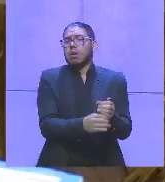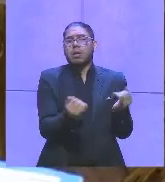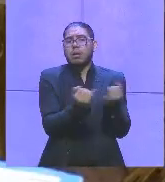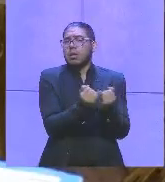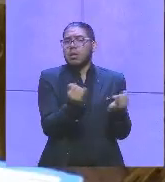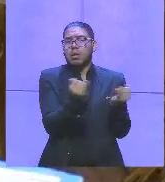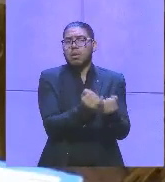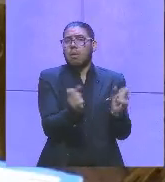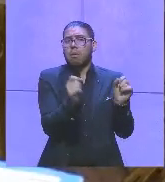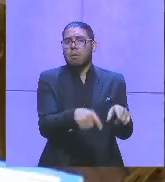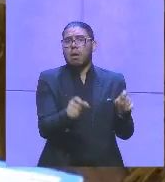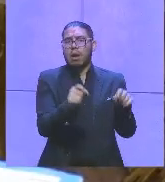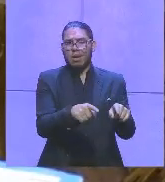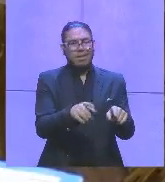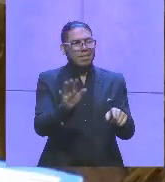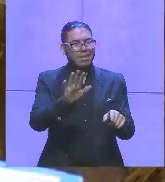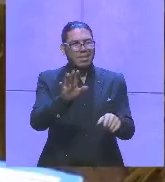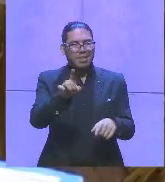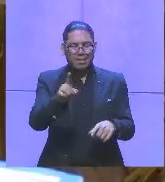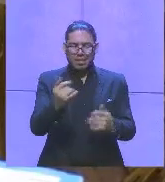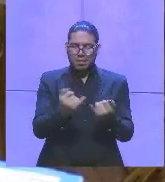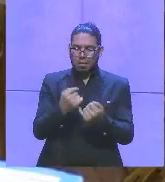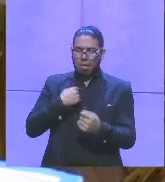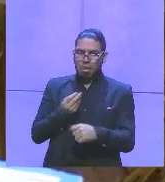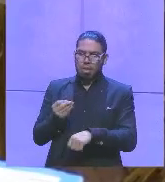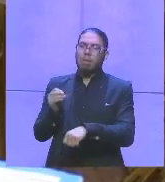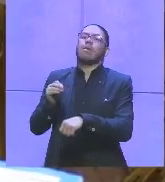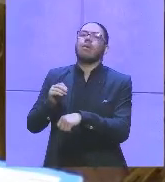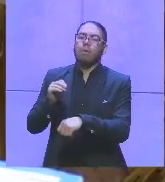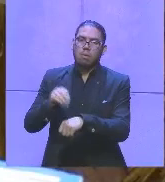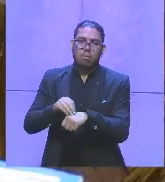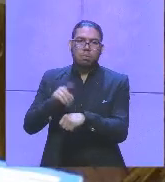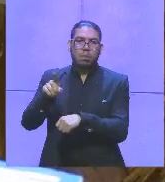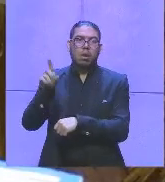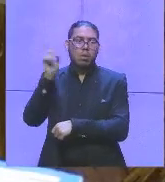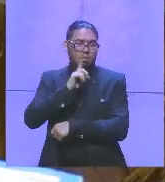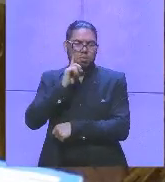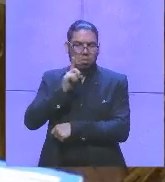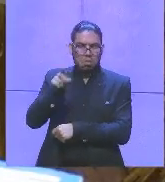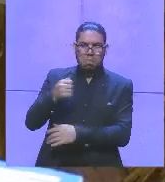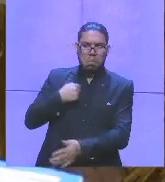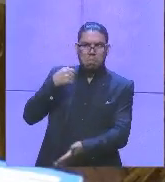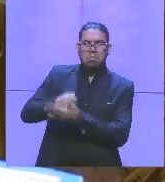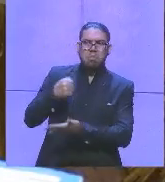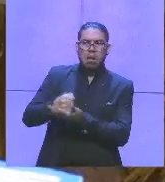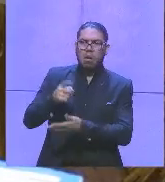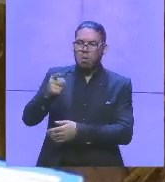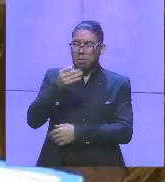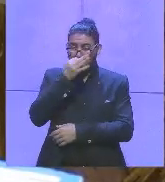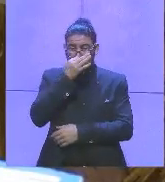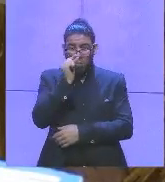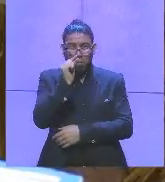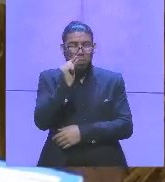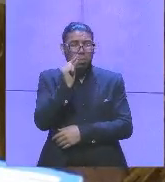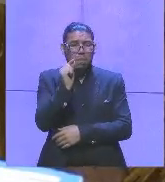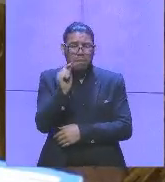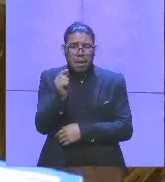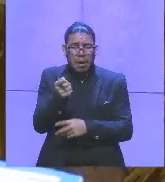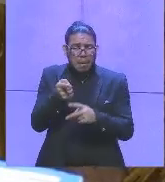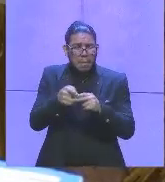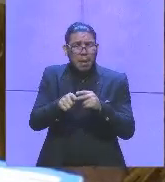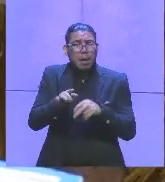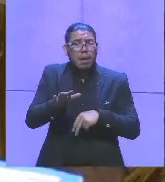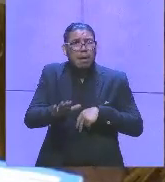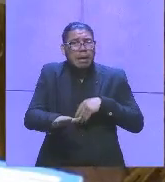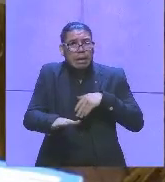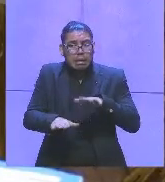que no debemos de poner esta carga adicional a las mujeres de exigencia, de pensar que apenas ponen un pie en la política, todo va a cambiar